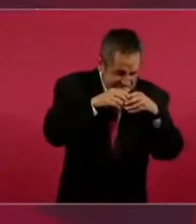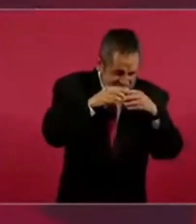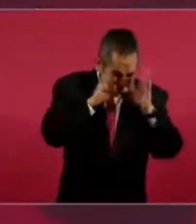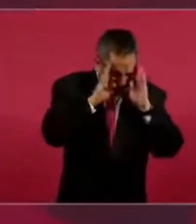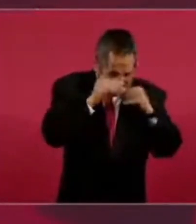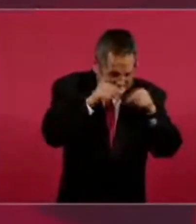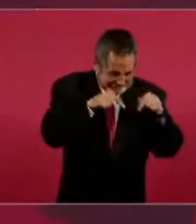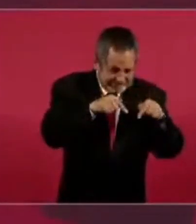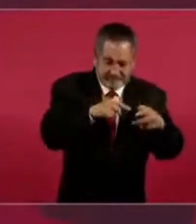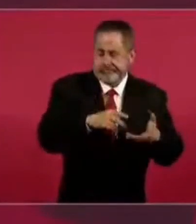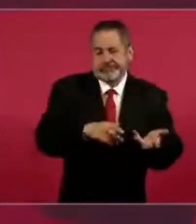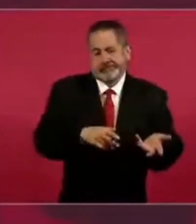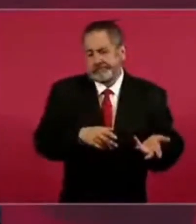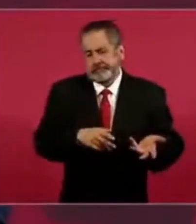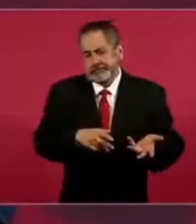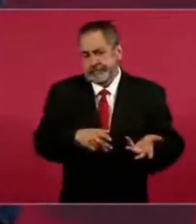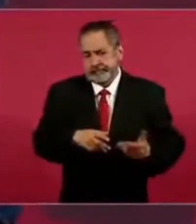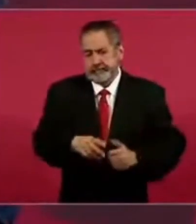sobre todo los